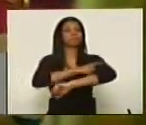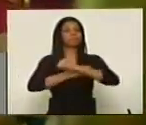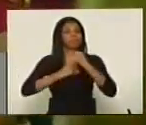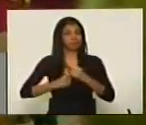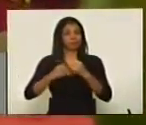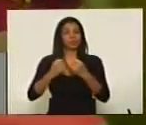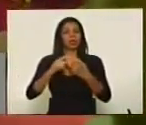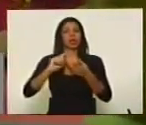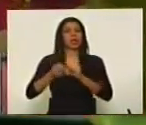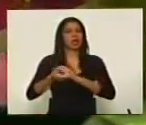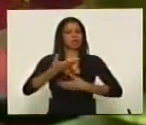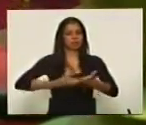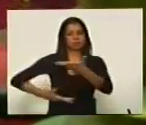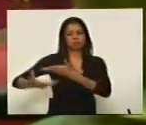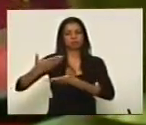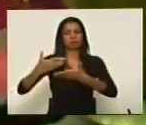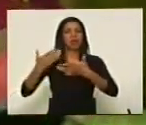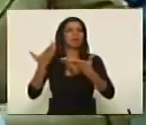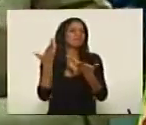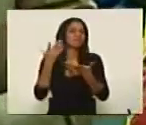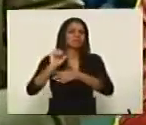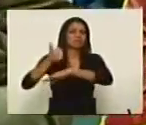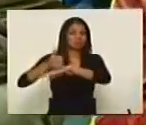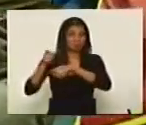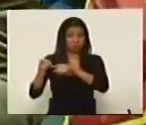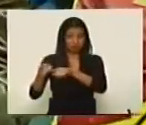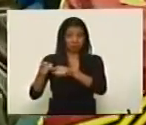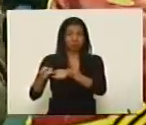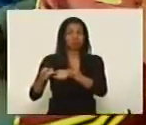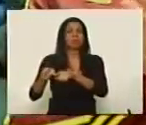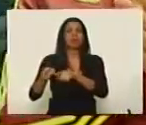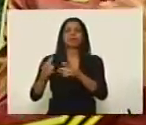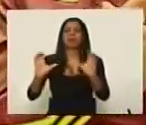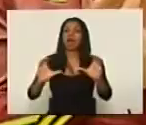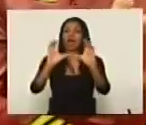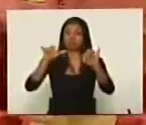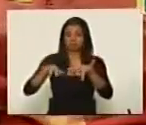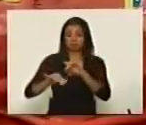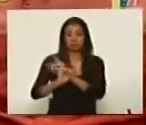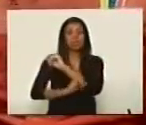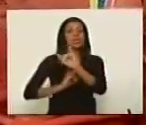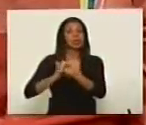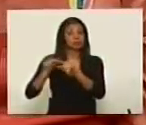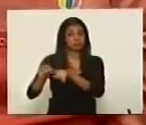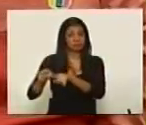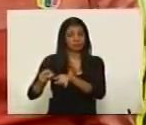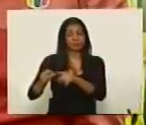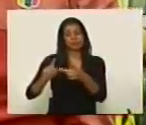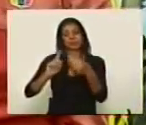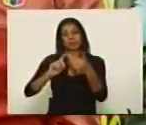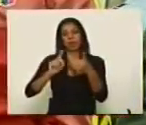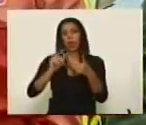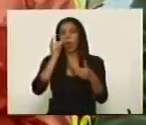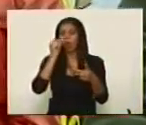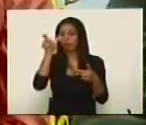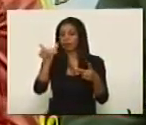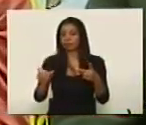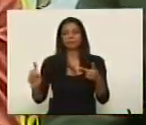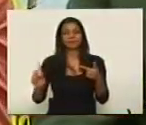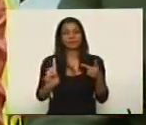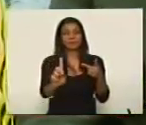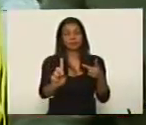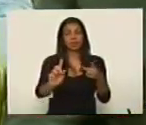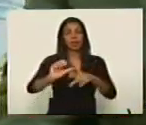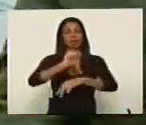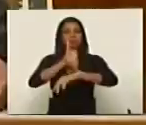Cambio, Ahorro e Intermediación Financiera Digital. Se encuentra con nosotros Samuel Pérez, que es el